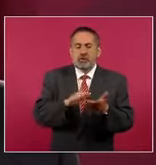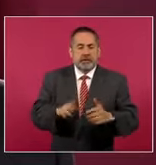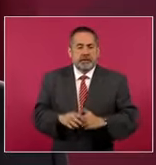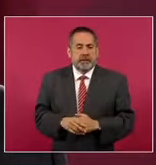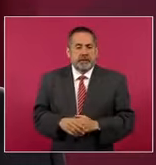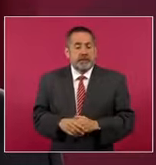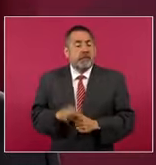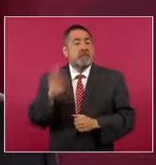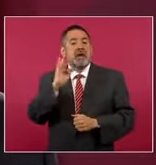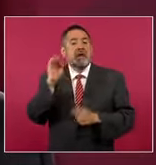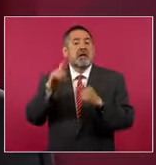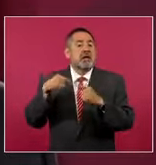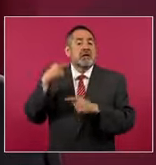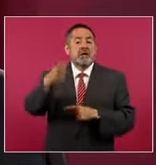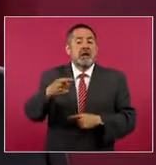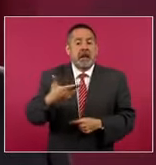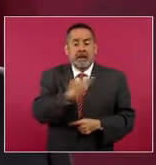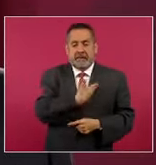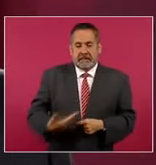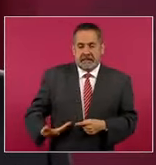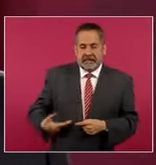para que si el presidente